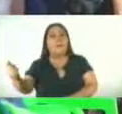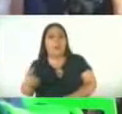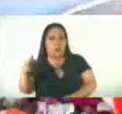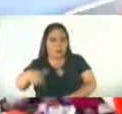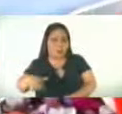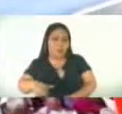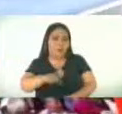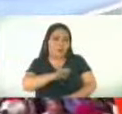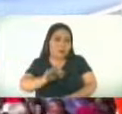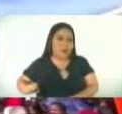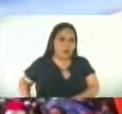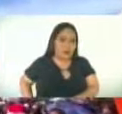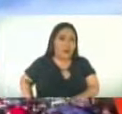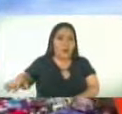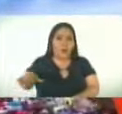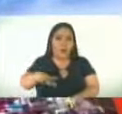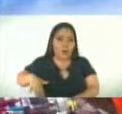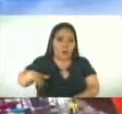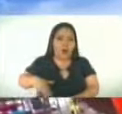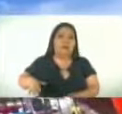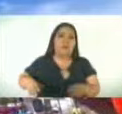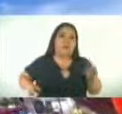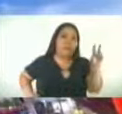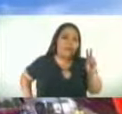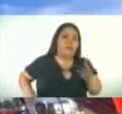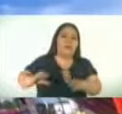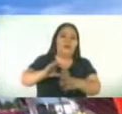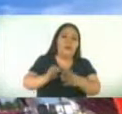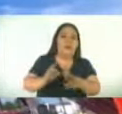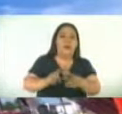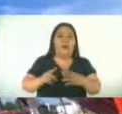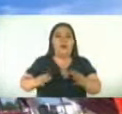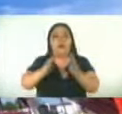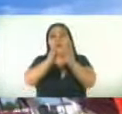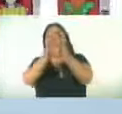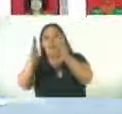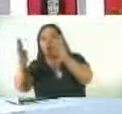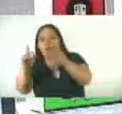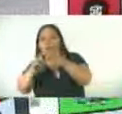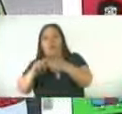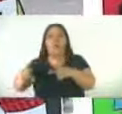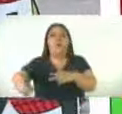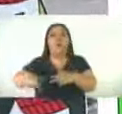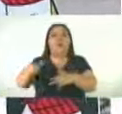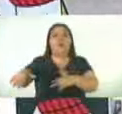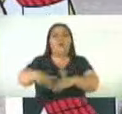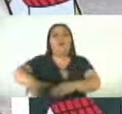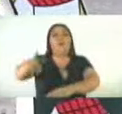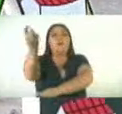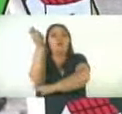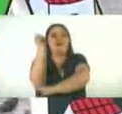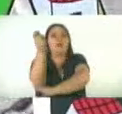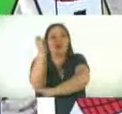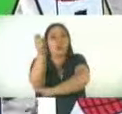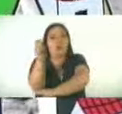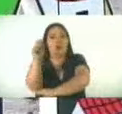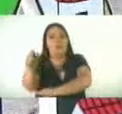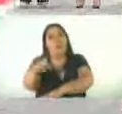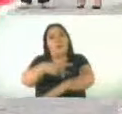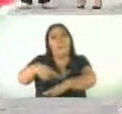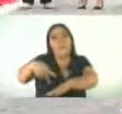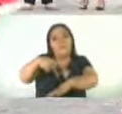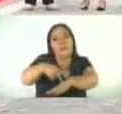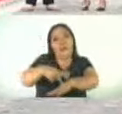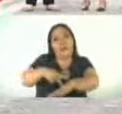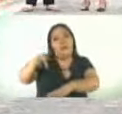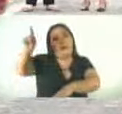nacionales. Sibarlán, el Centro Histórico, la Biblioteca Nacional, el Complejo Turístico del Puerto de la Libertad y el Parque Natural